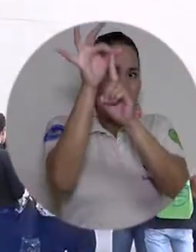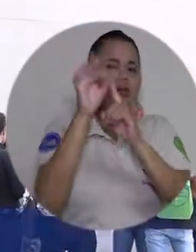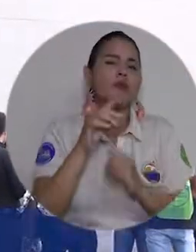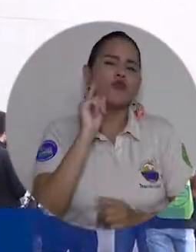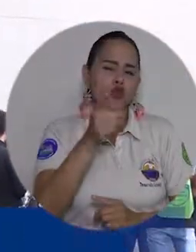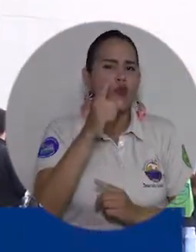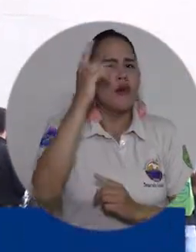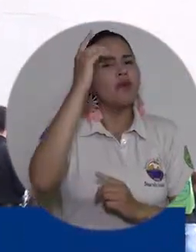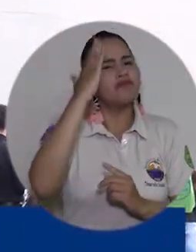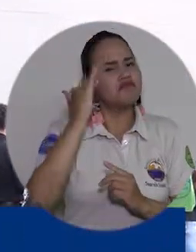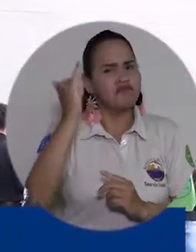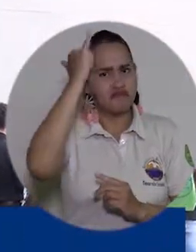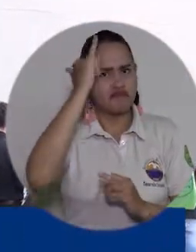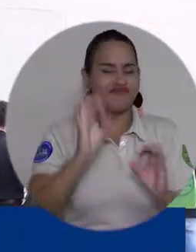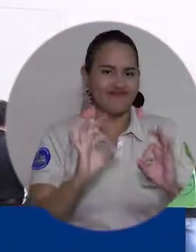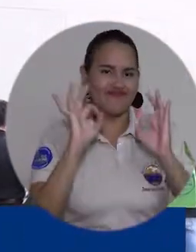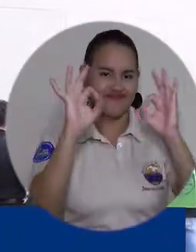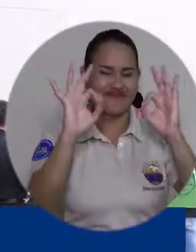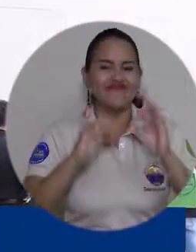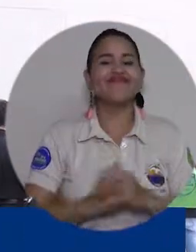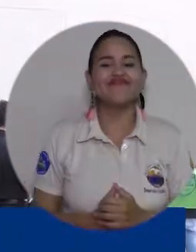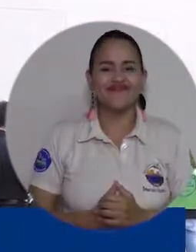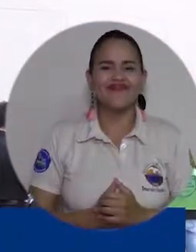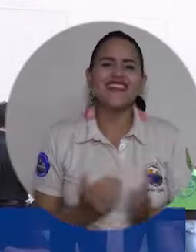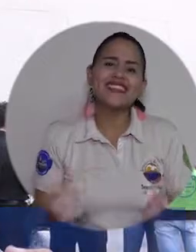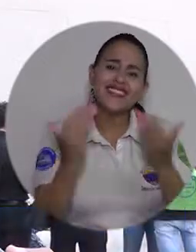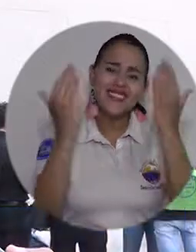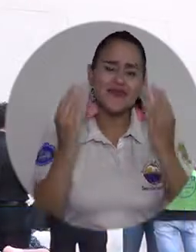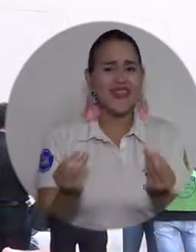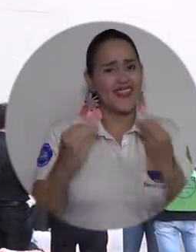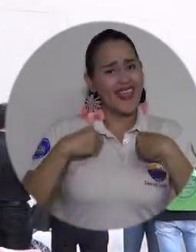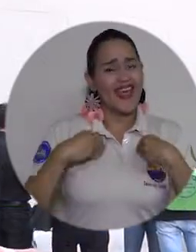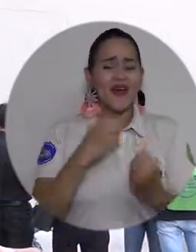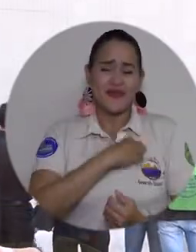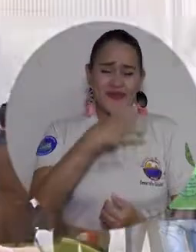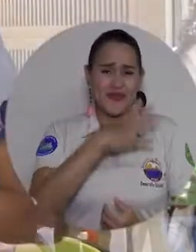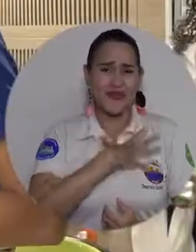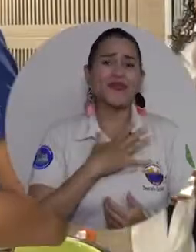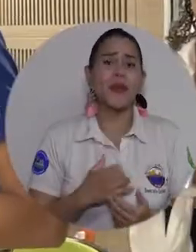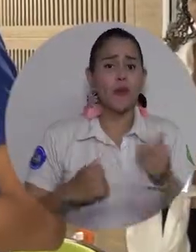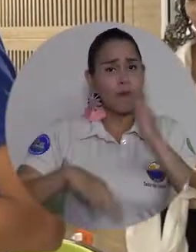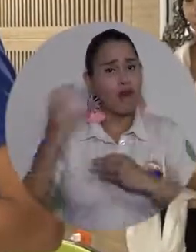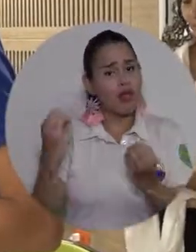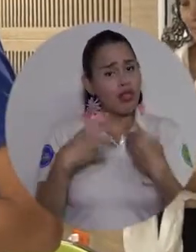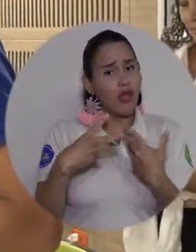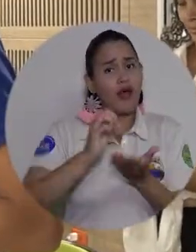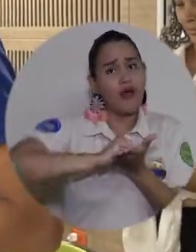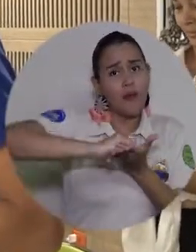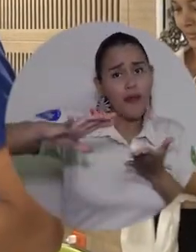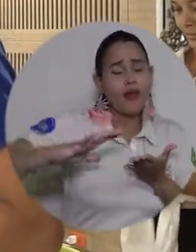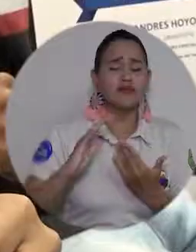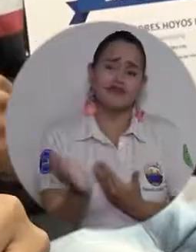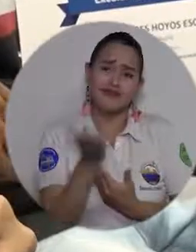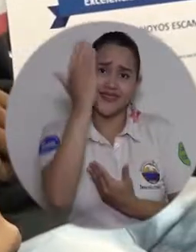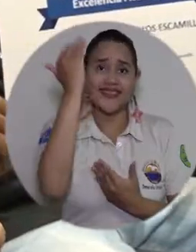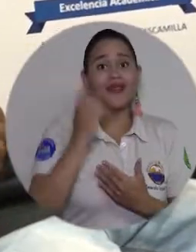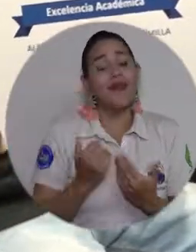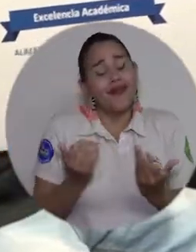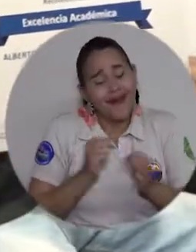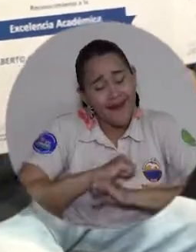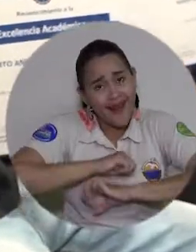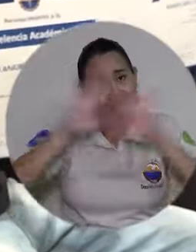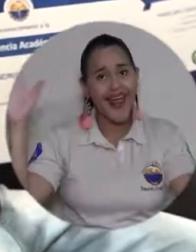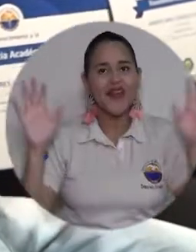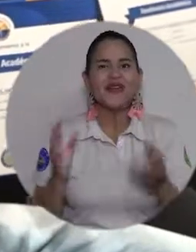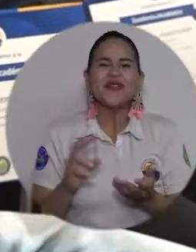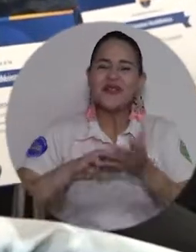buenas, no tanto para las personas afro, sino para todo tipo de personas. Que la universidad regale becas, cuando uno le reconoce las cosas, siempre es